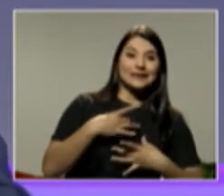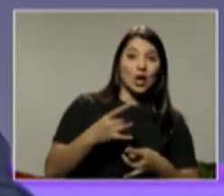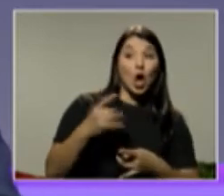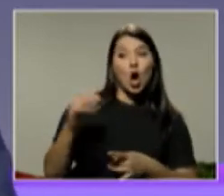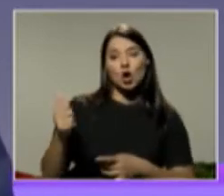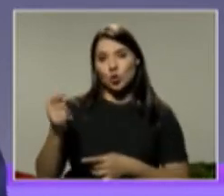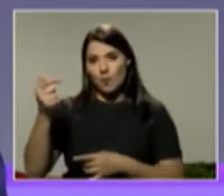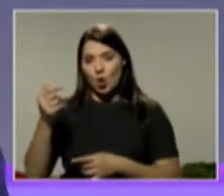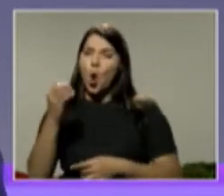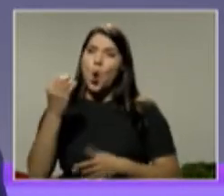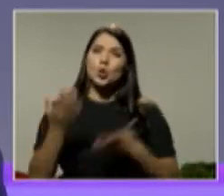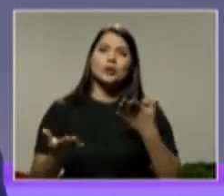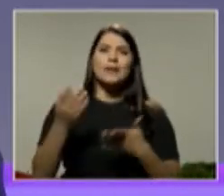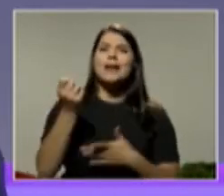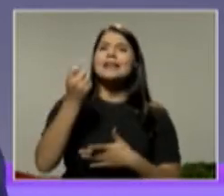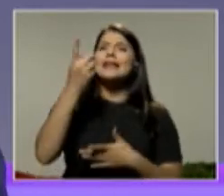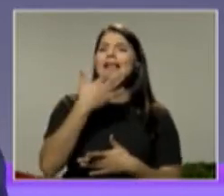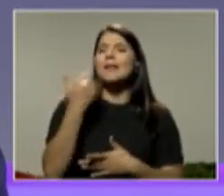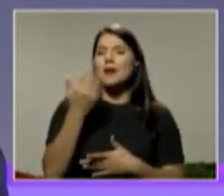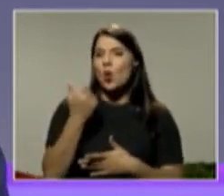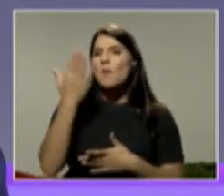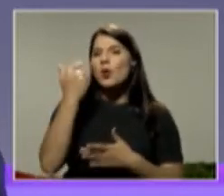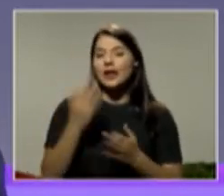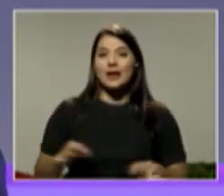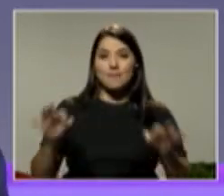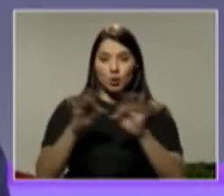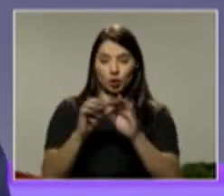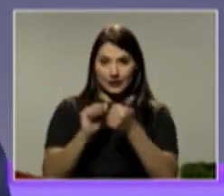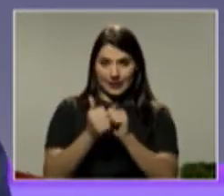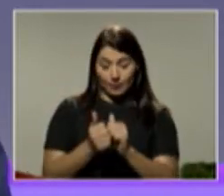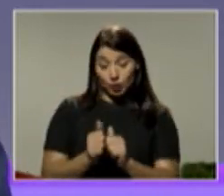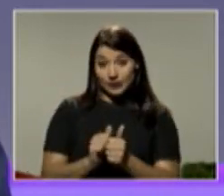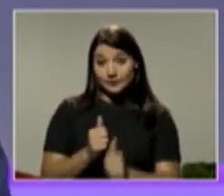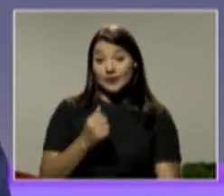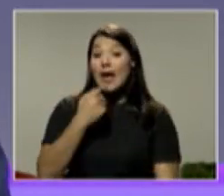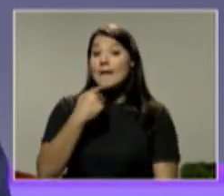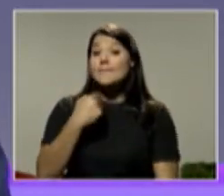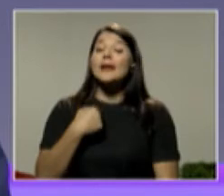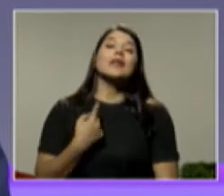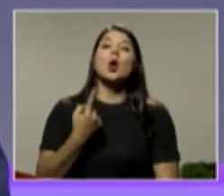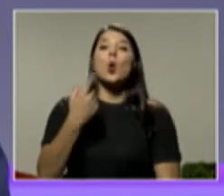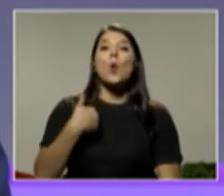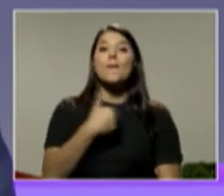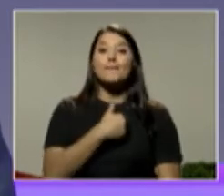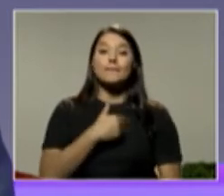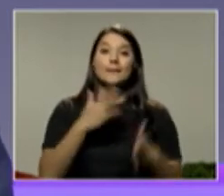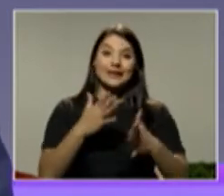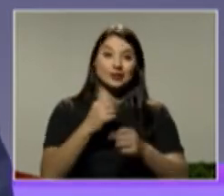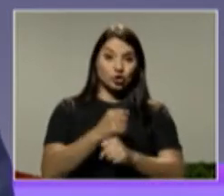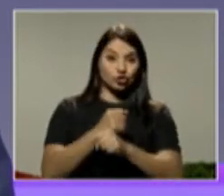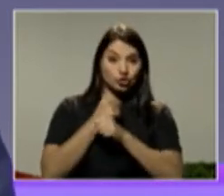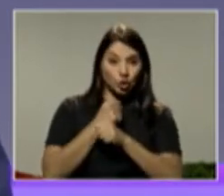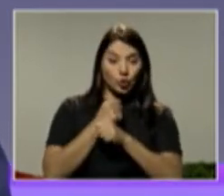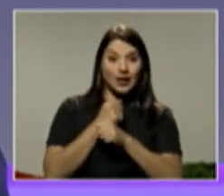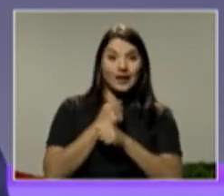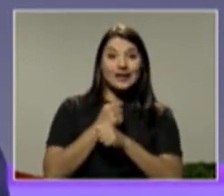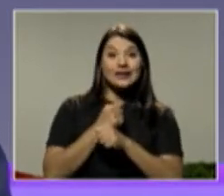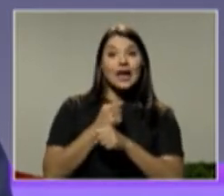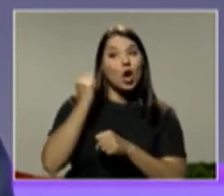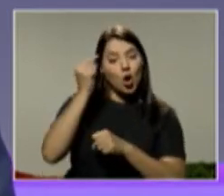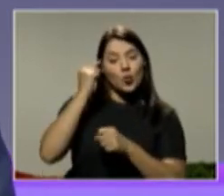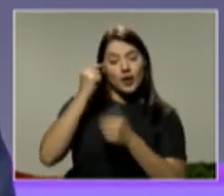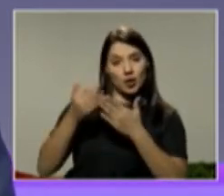entendido mejor la importancia del deporte. Me decía a mí, por ejemplo, un ministro de Seguridad de gobiernos